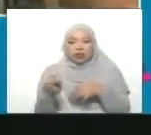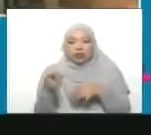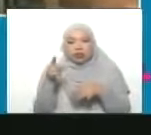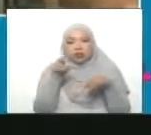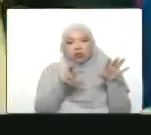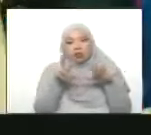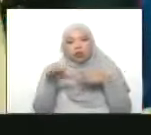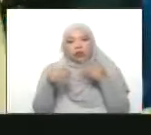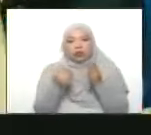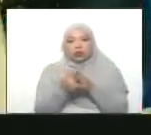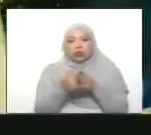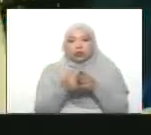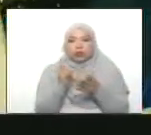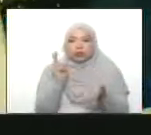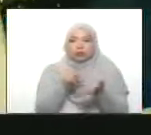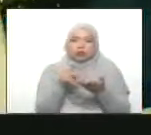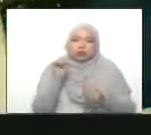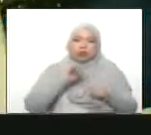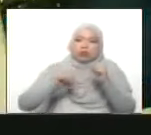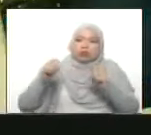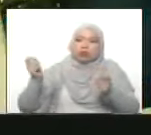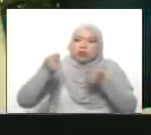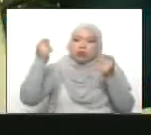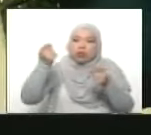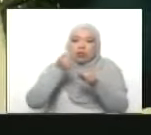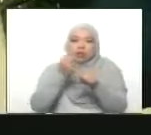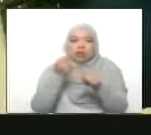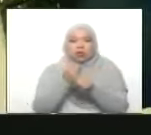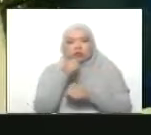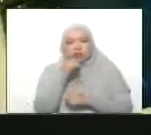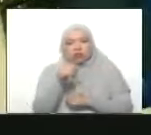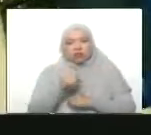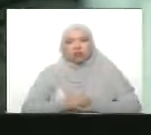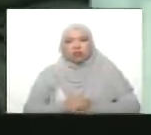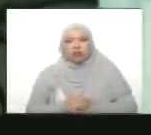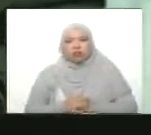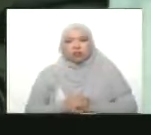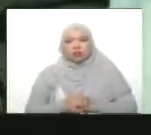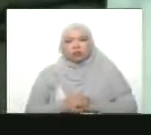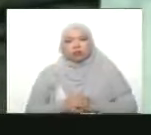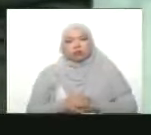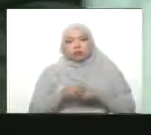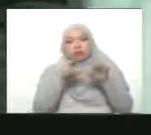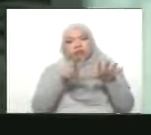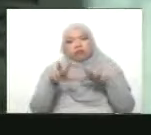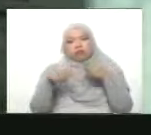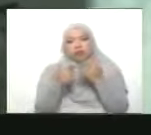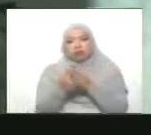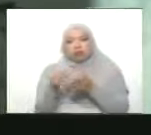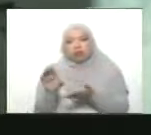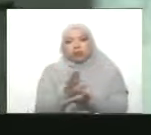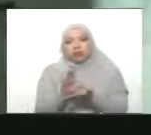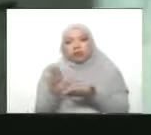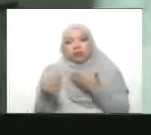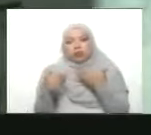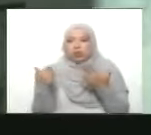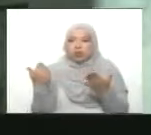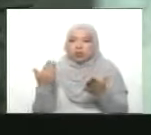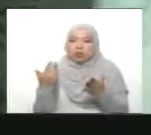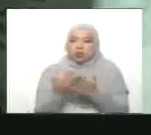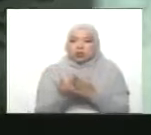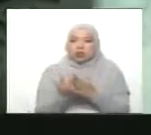el 83 él estaba metido de frente en la campaña de José Vicente Rangel. Por eso en el 83 él compone la canción... El